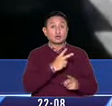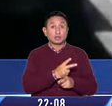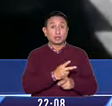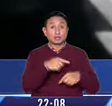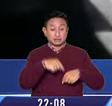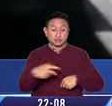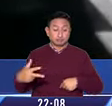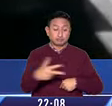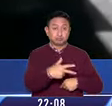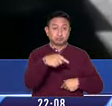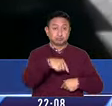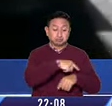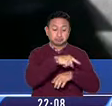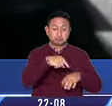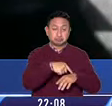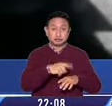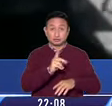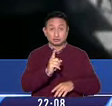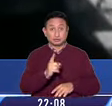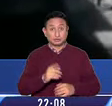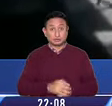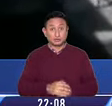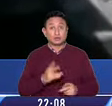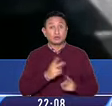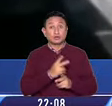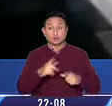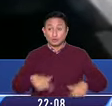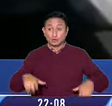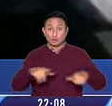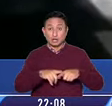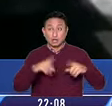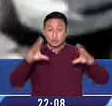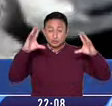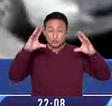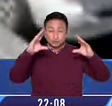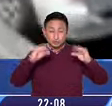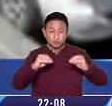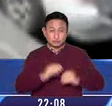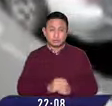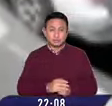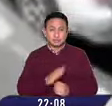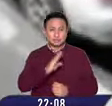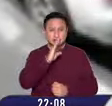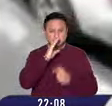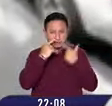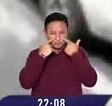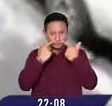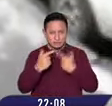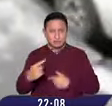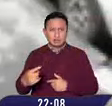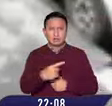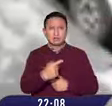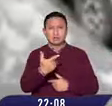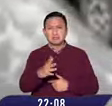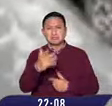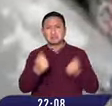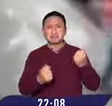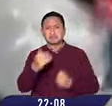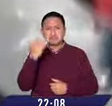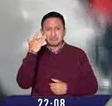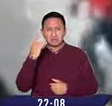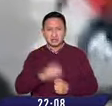en la vía pública por largos periodos, evitar las zonas oscuras y desoladas, mantenerse alerta por la presencia de vehículos